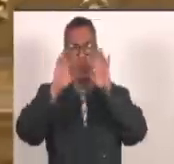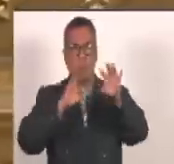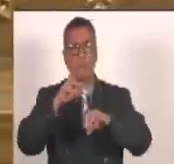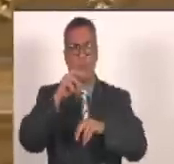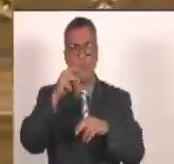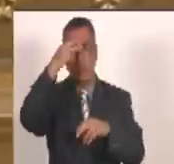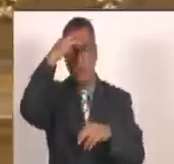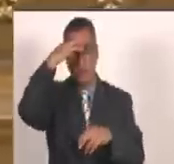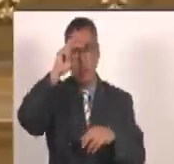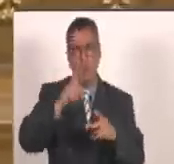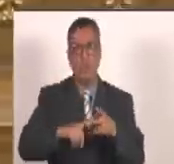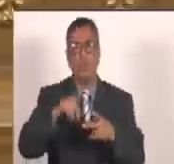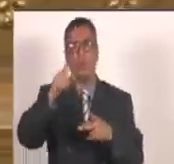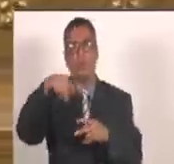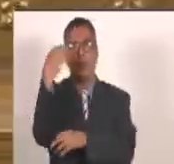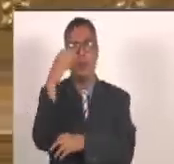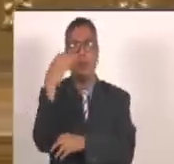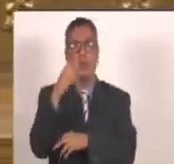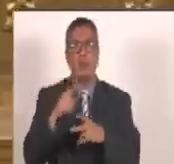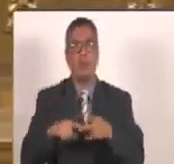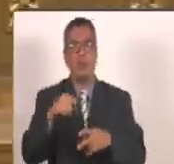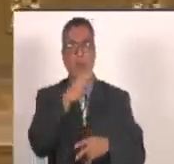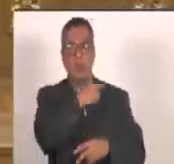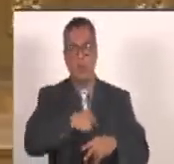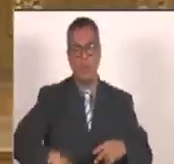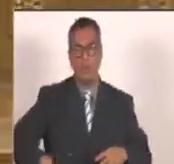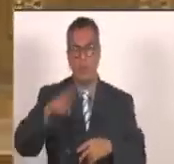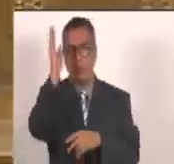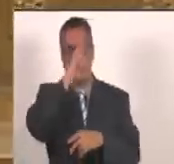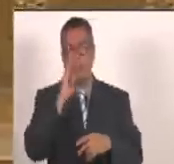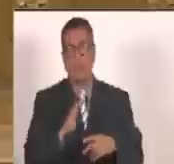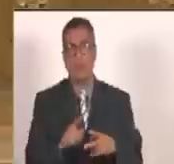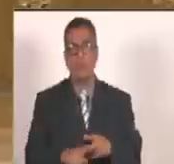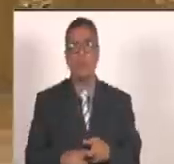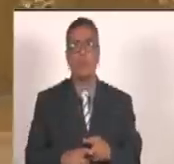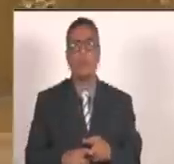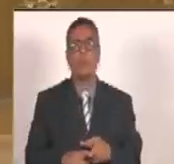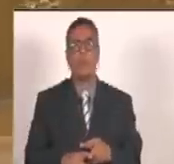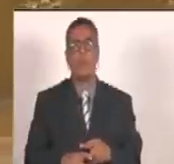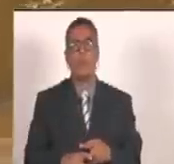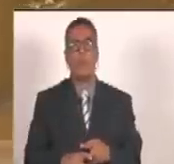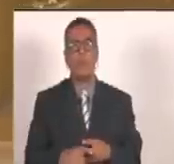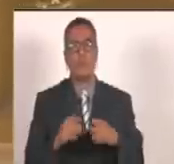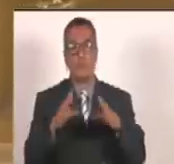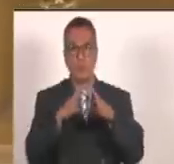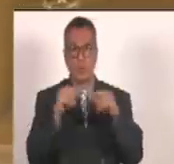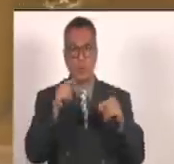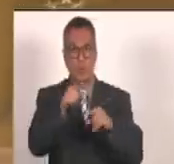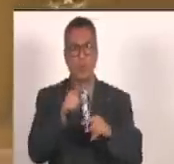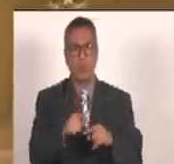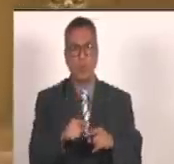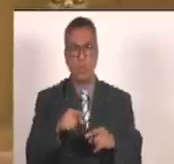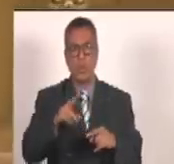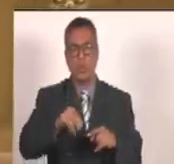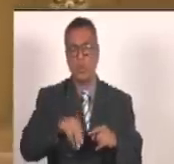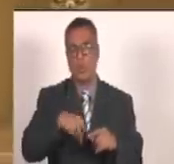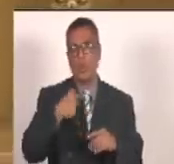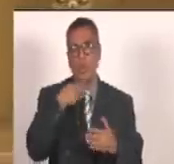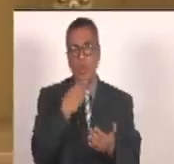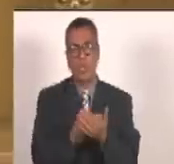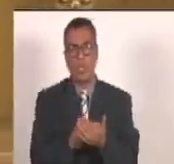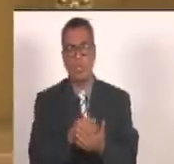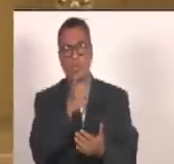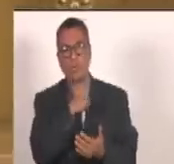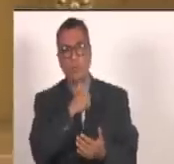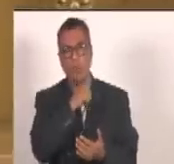de México, el presidente colombiano, el presidente de Brasil. Todo eso es posible gracias